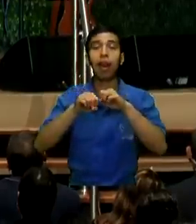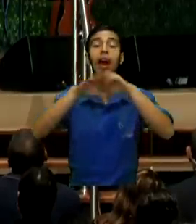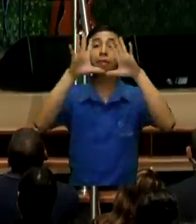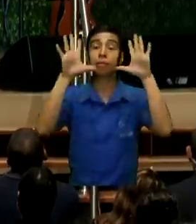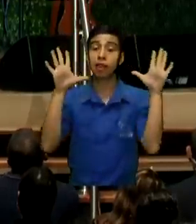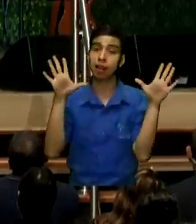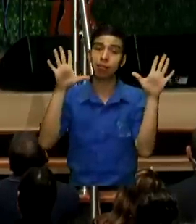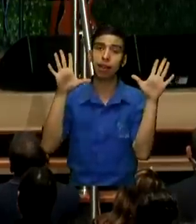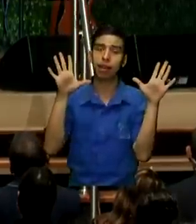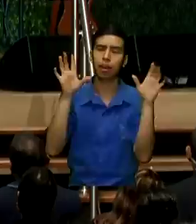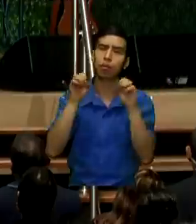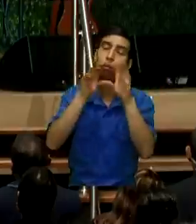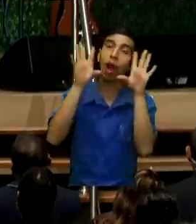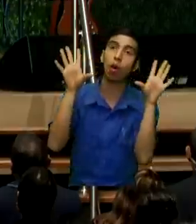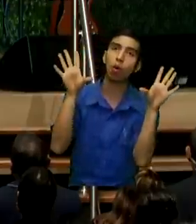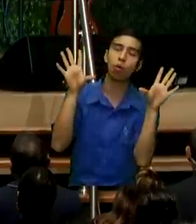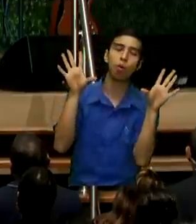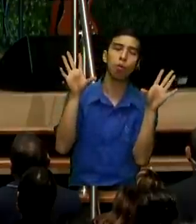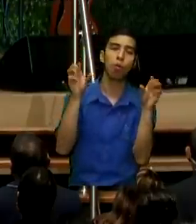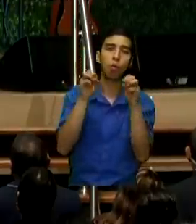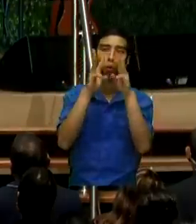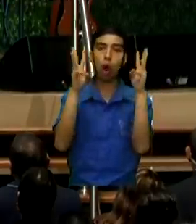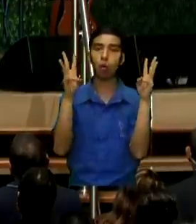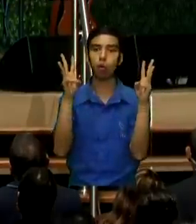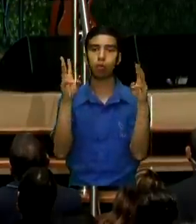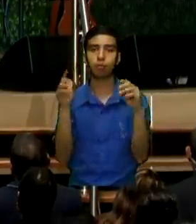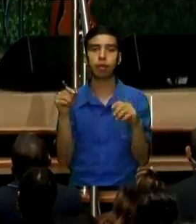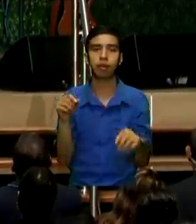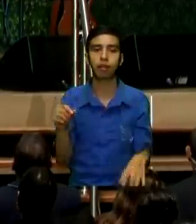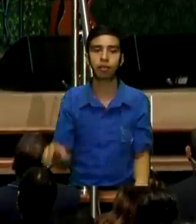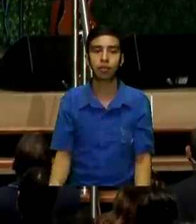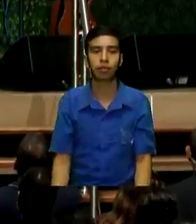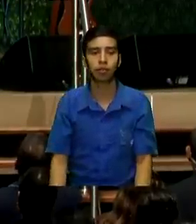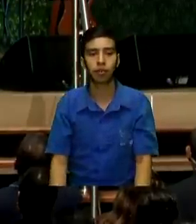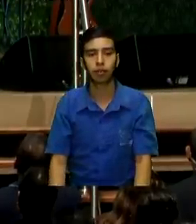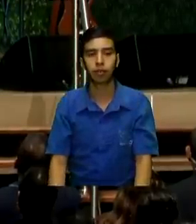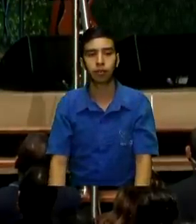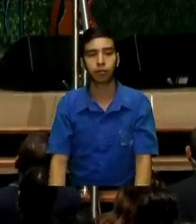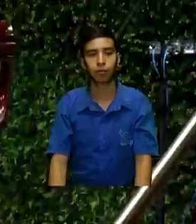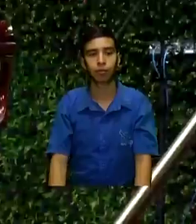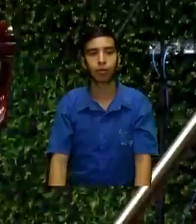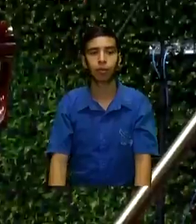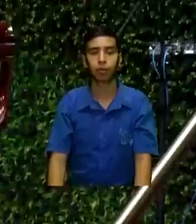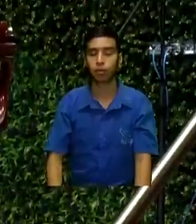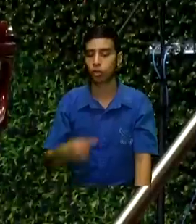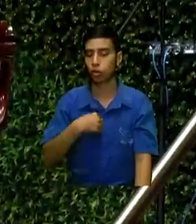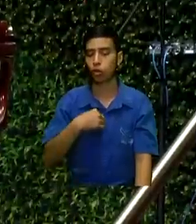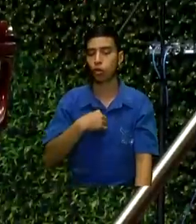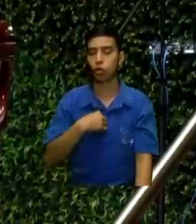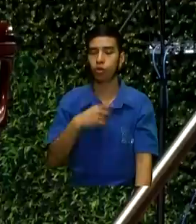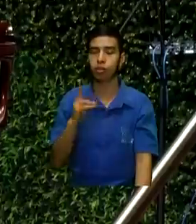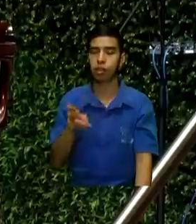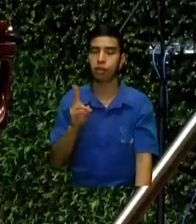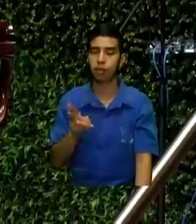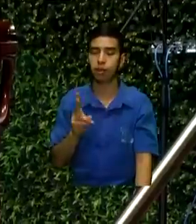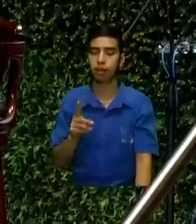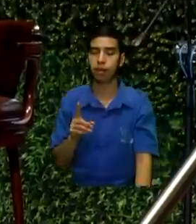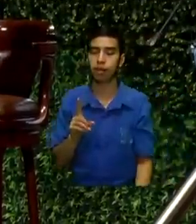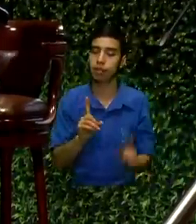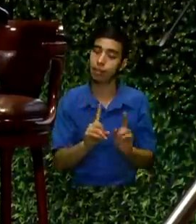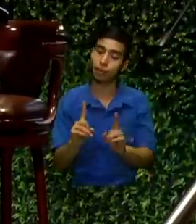Uno. Porque al que yo sigo, he seguido y adorado es a Cristo. Pero en